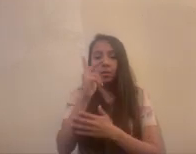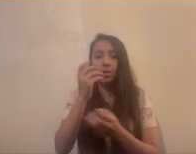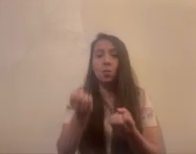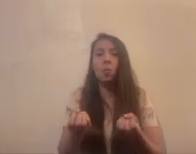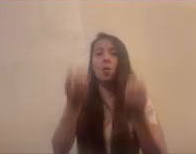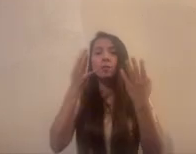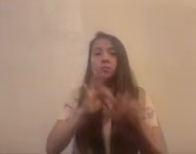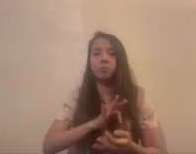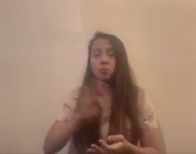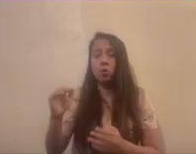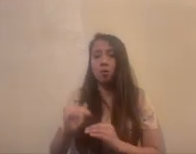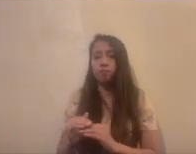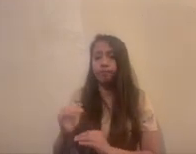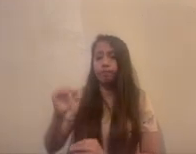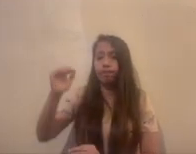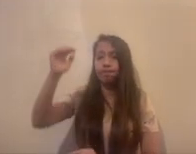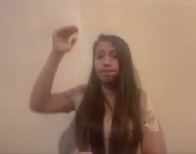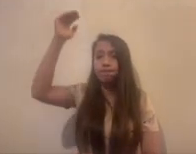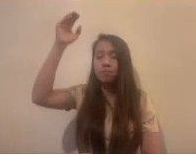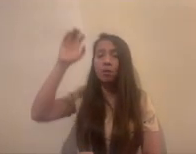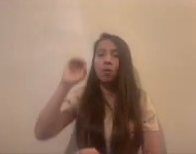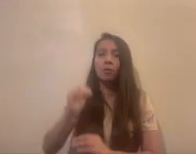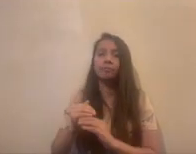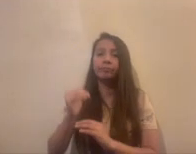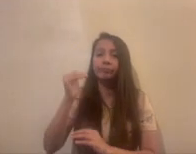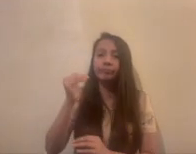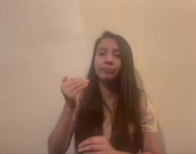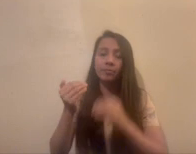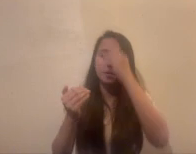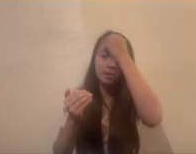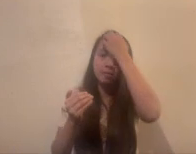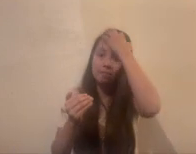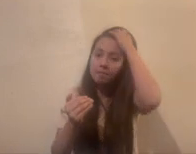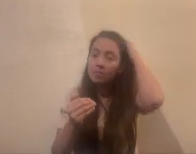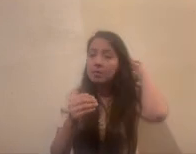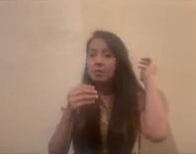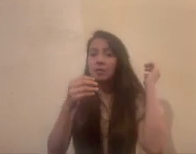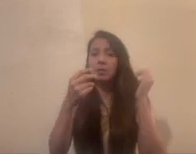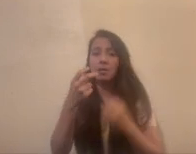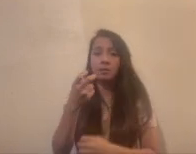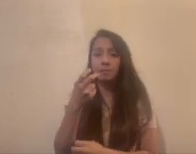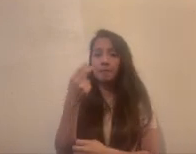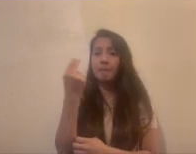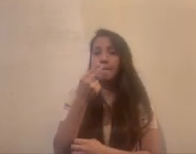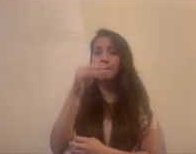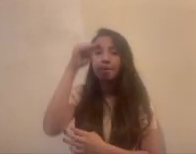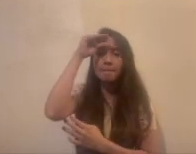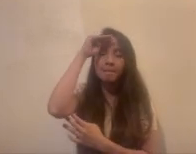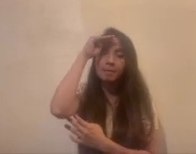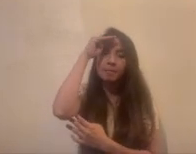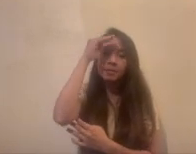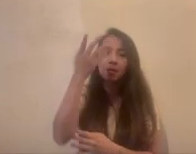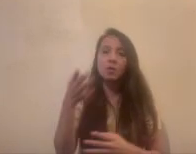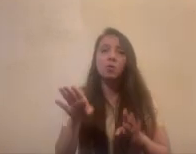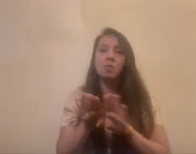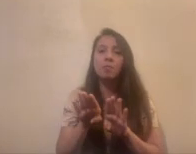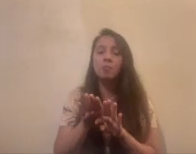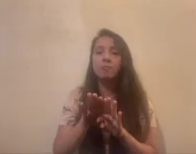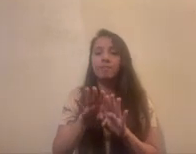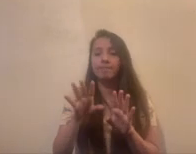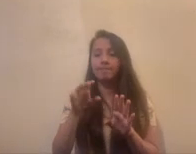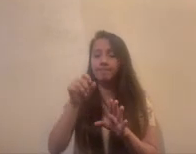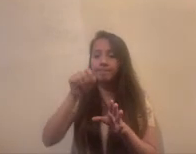las plantas. Por ahí es grande, pero bueno, hay que pensar en posibilidades. Sabemos que se han estado